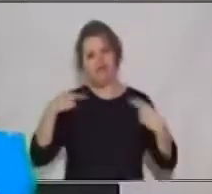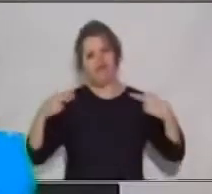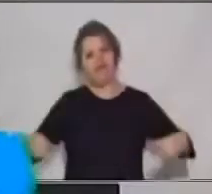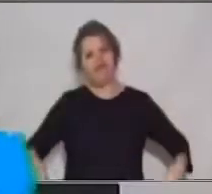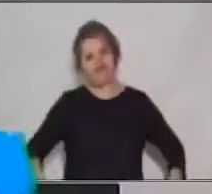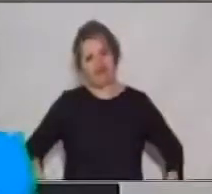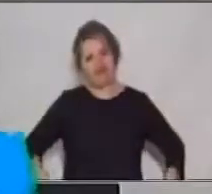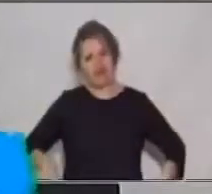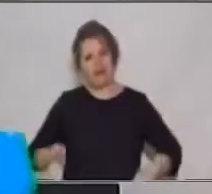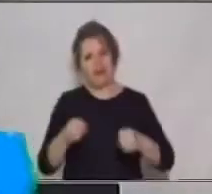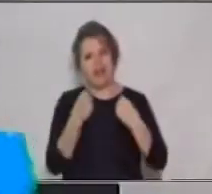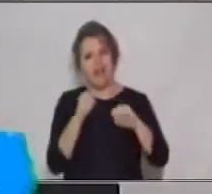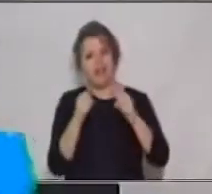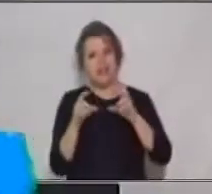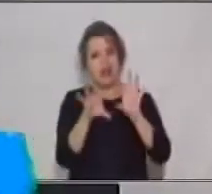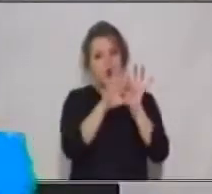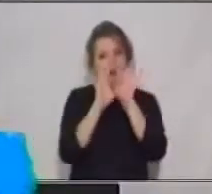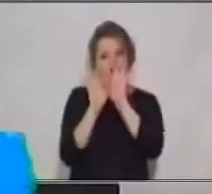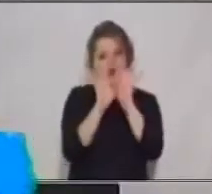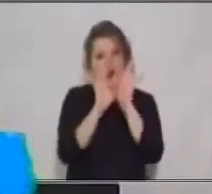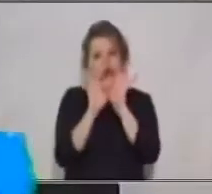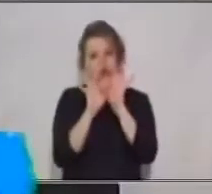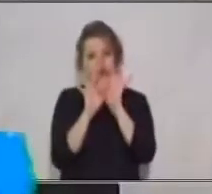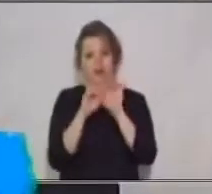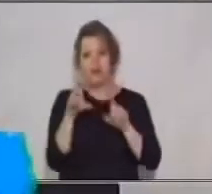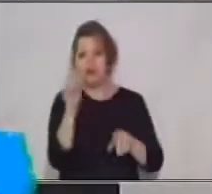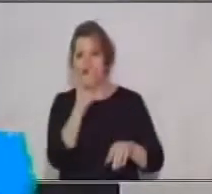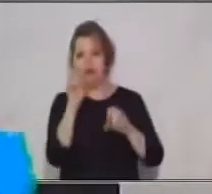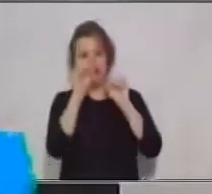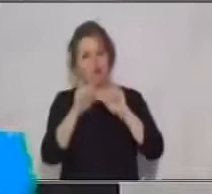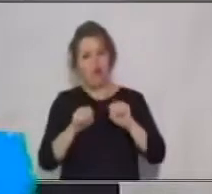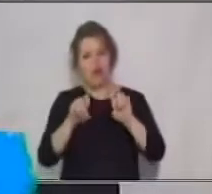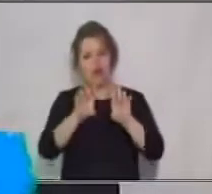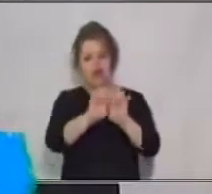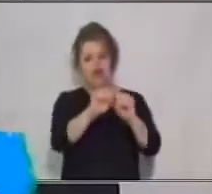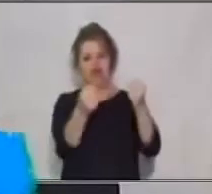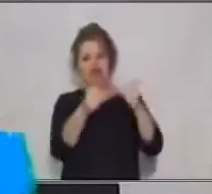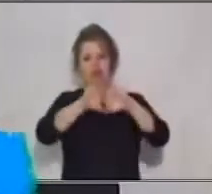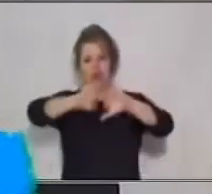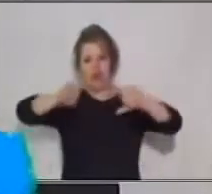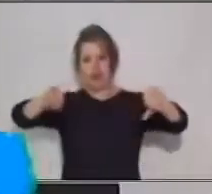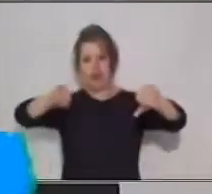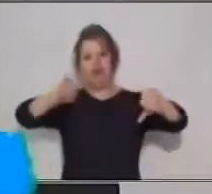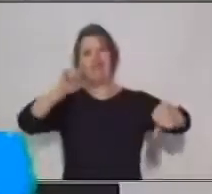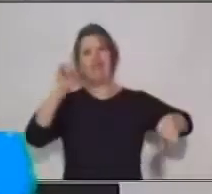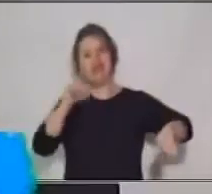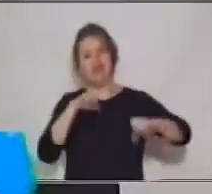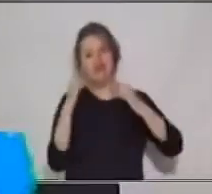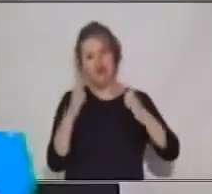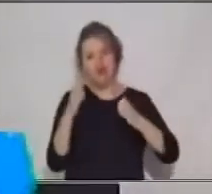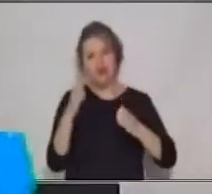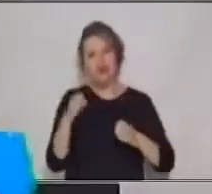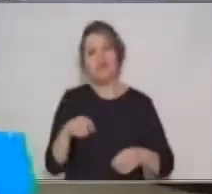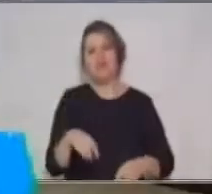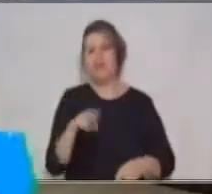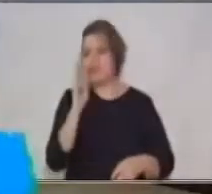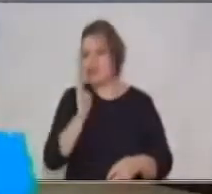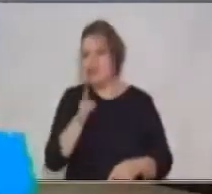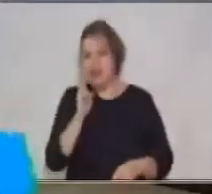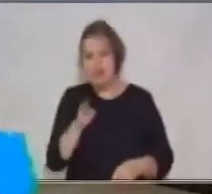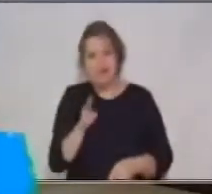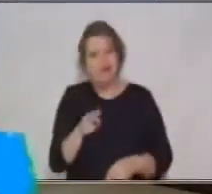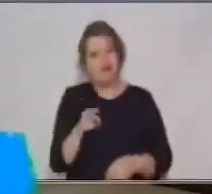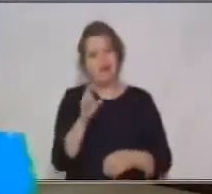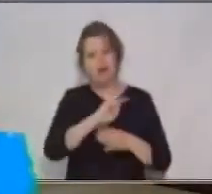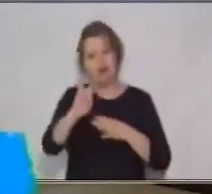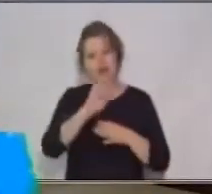se crea esa unión y es de carácter irrompible. Por supuesto, lo que siempre va a variar va a ser el verboide haber y lo